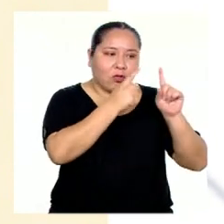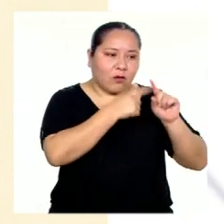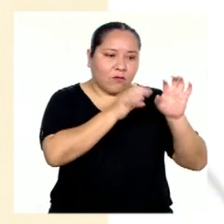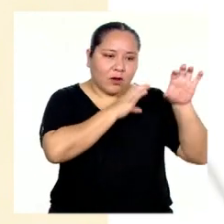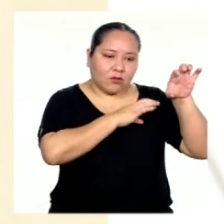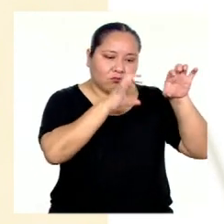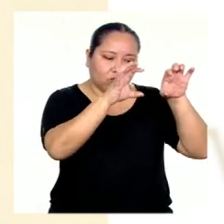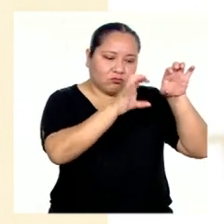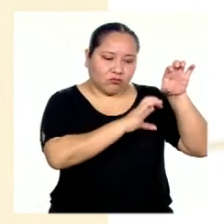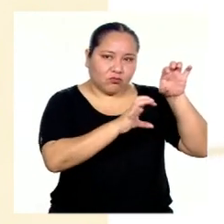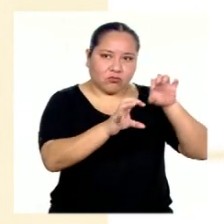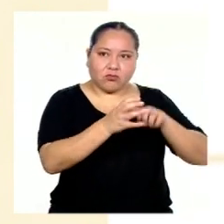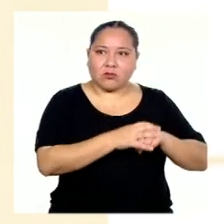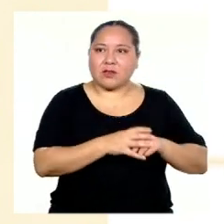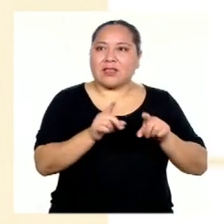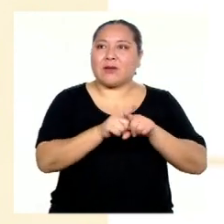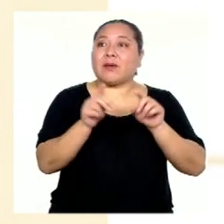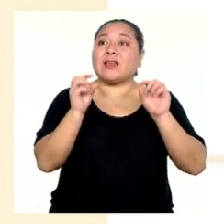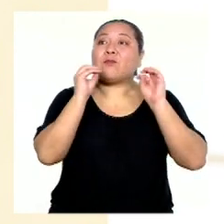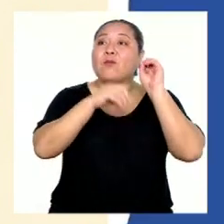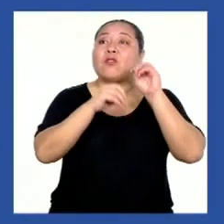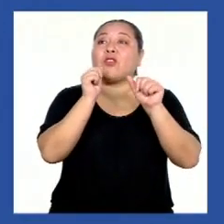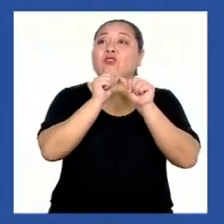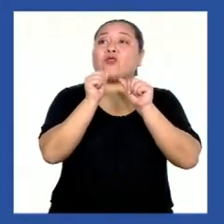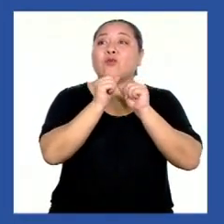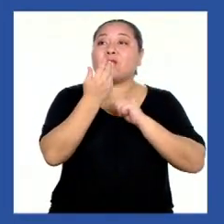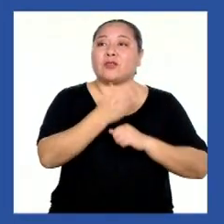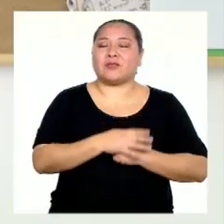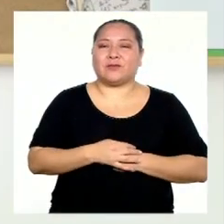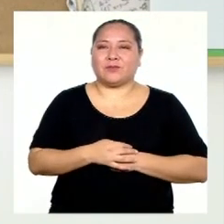la otra, además de estar numeradas.